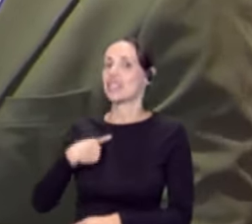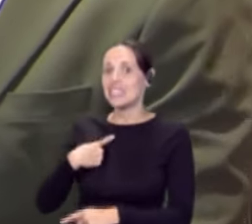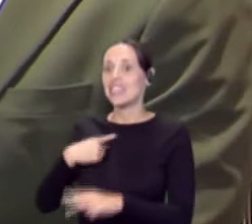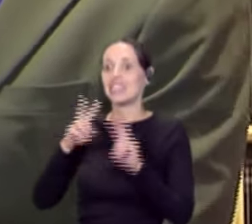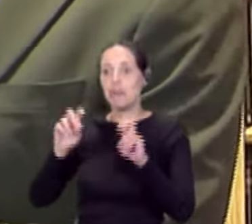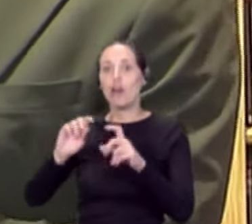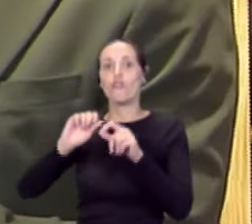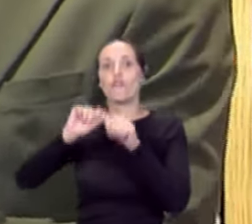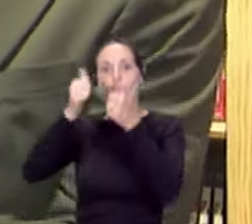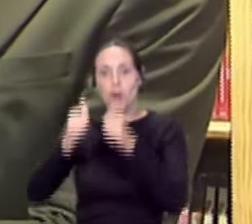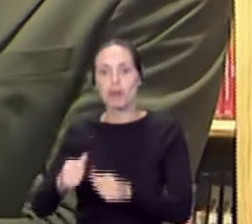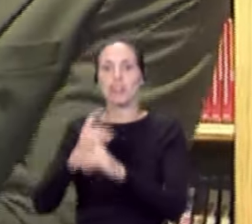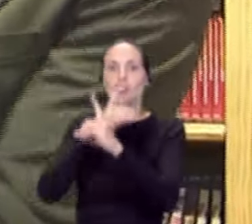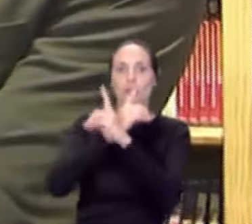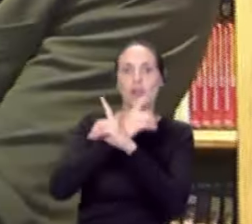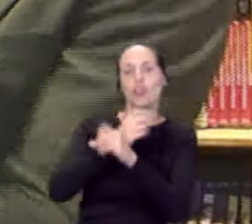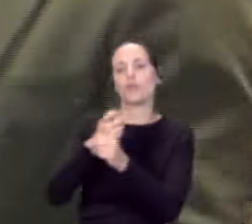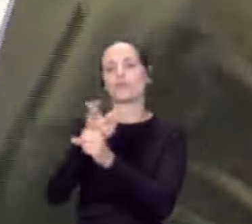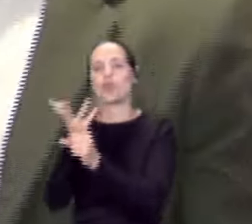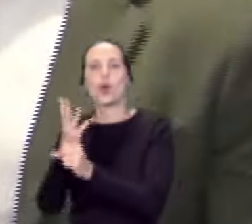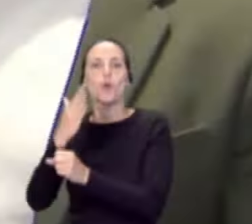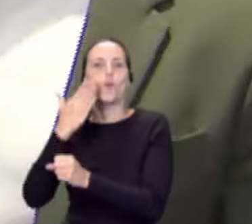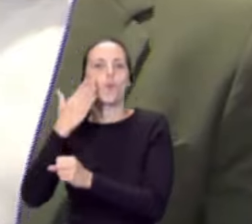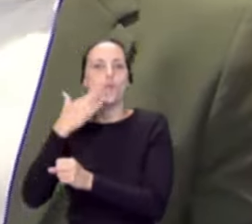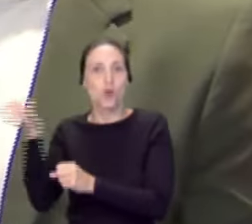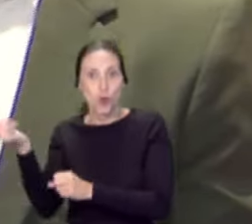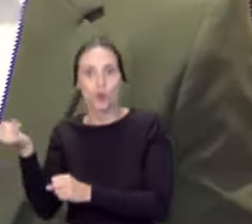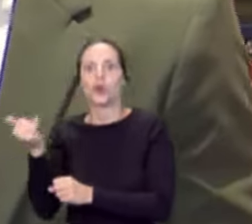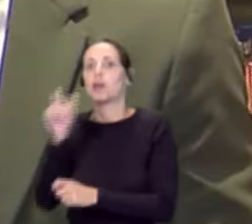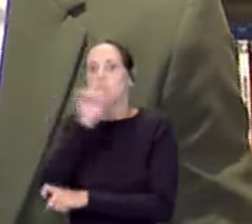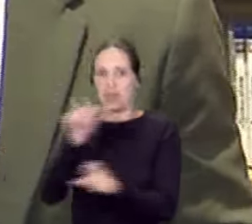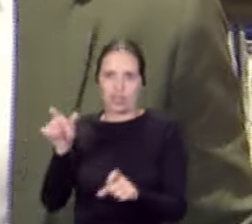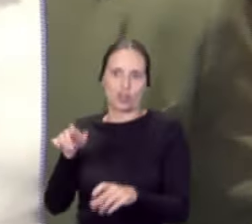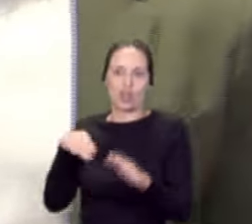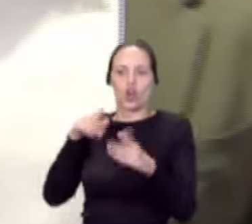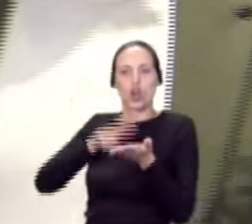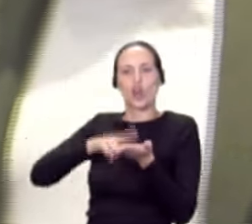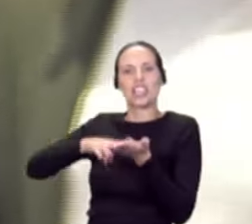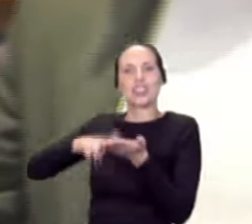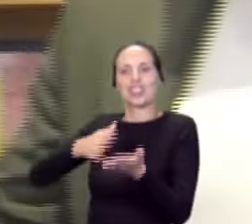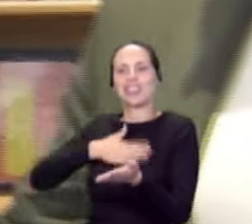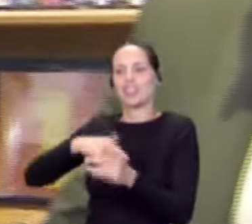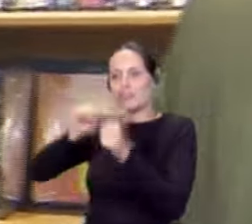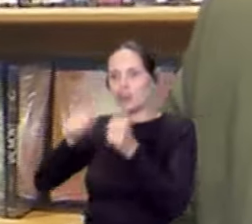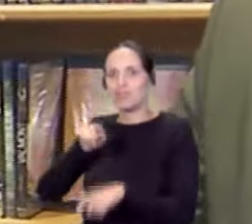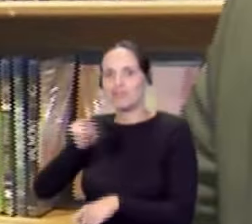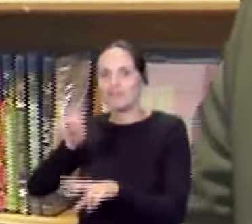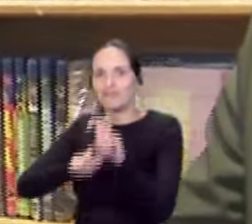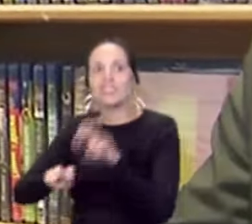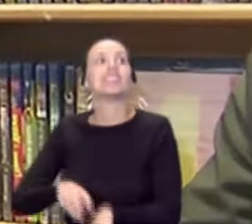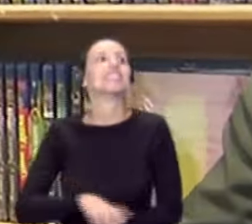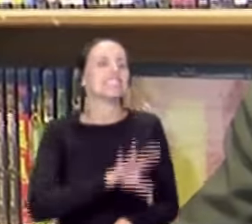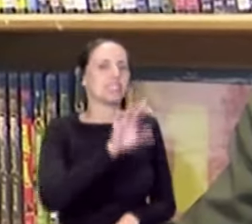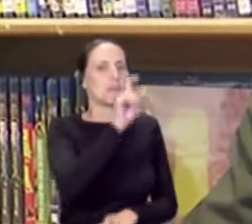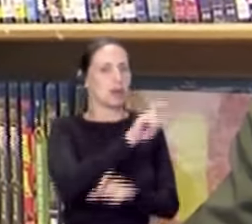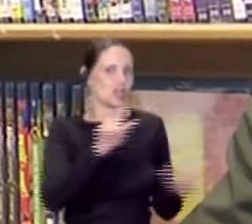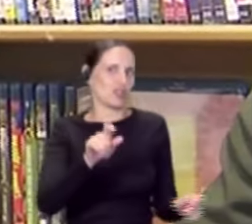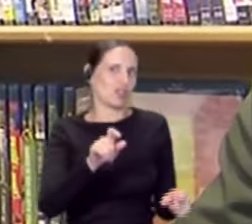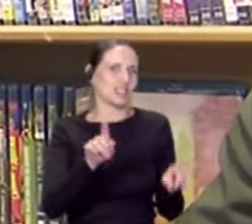en Blu-ray. Cuéntanos que todavía hay, sobre todo, coleccionistas que vienen a buscar ese formato. Sí, hay un público coleccionista que es lo que nos mantiene